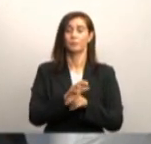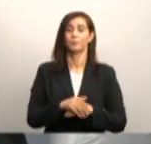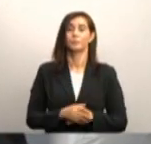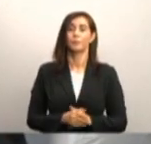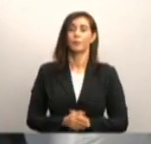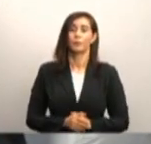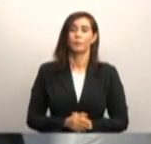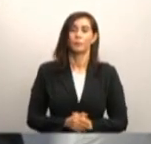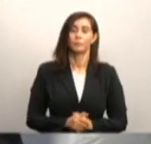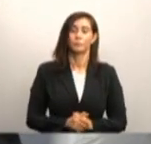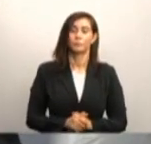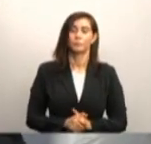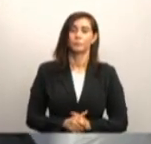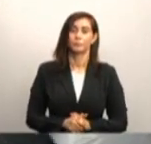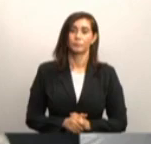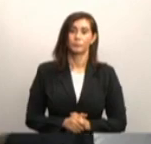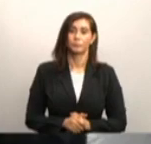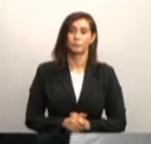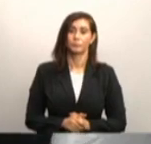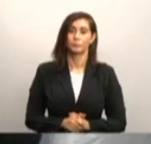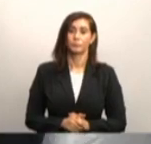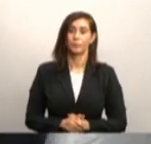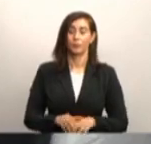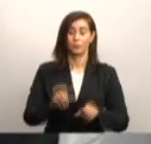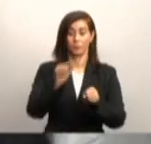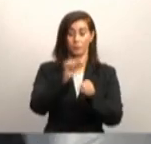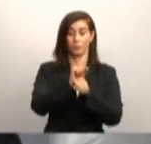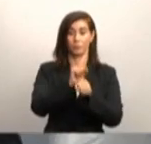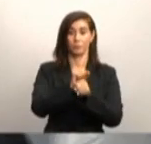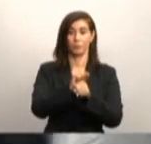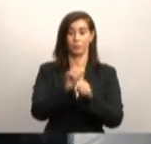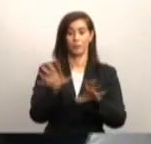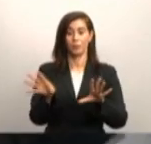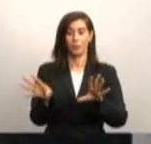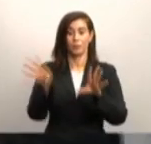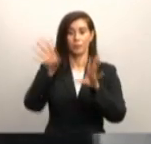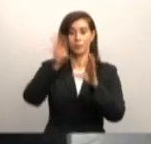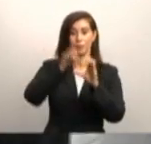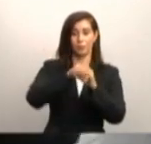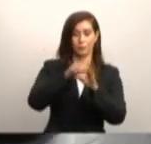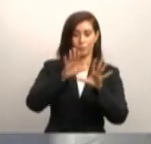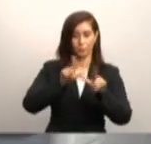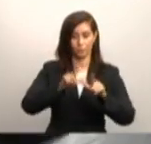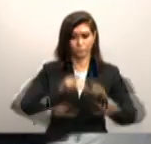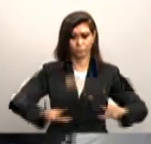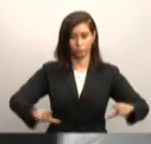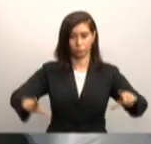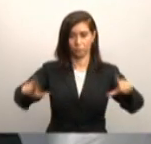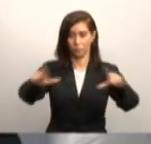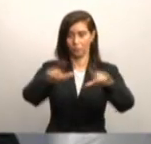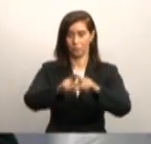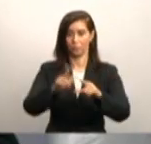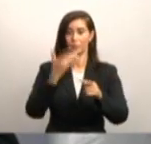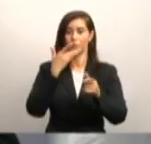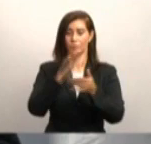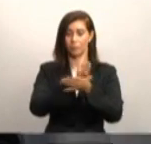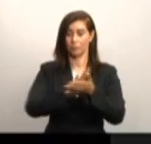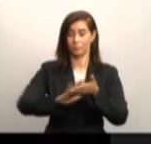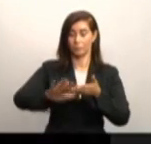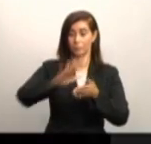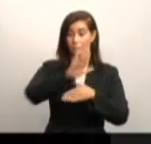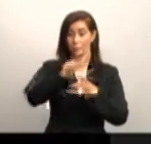incluyendo, yo diría, lo que pudiéramos llamar una reingeniería de las áreas de trabajo y la forma de